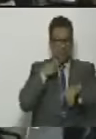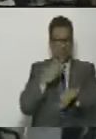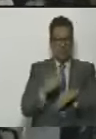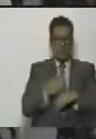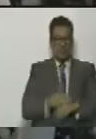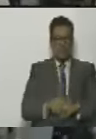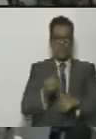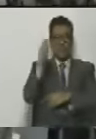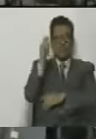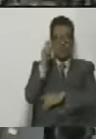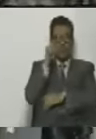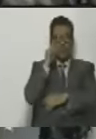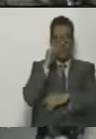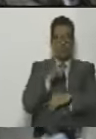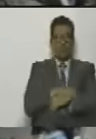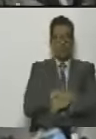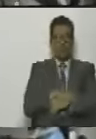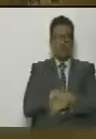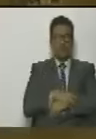Adelante, diputado.